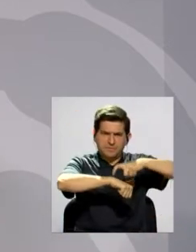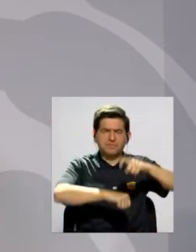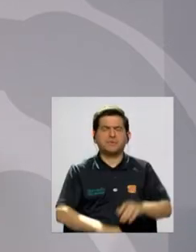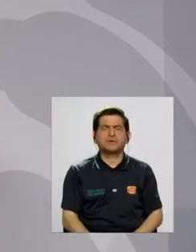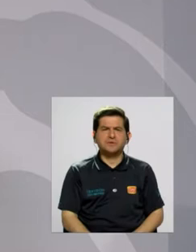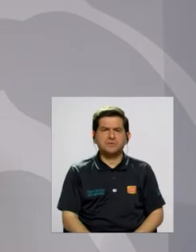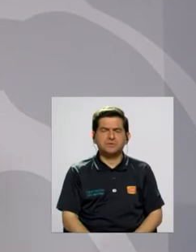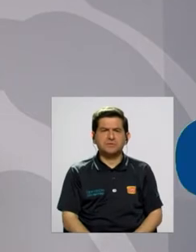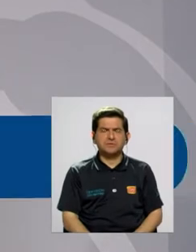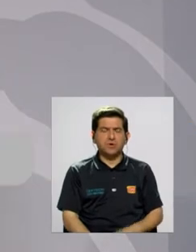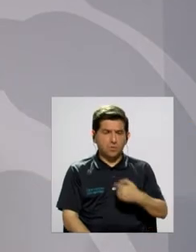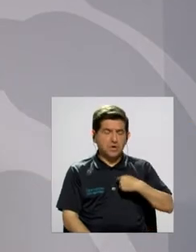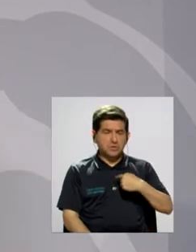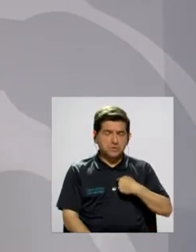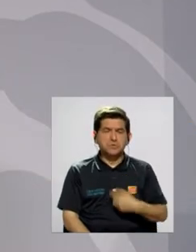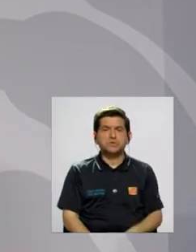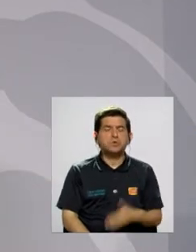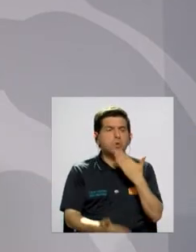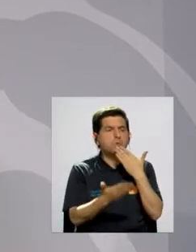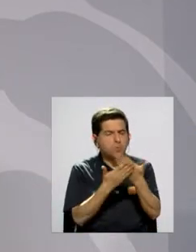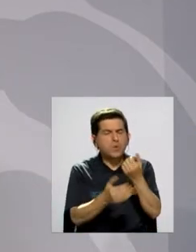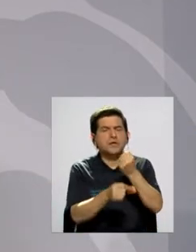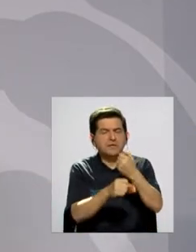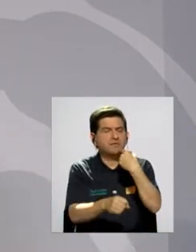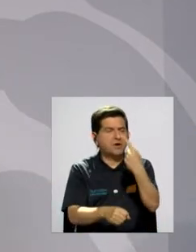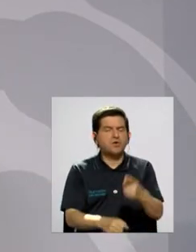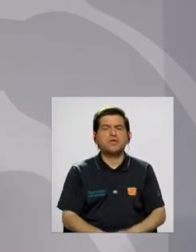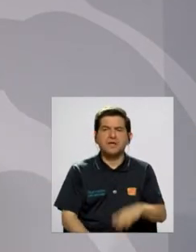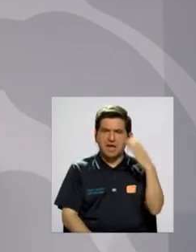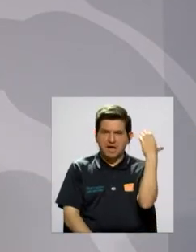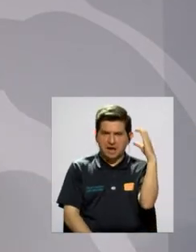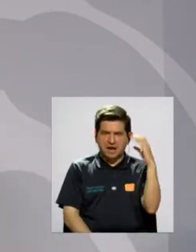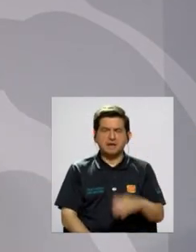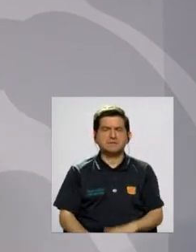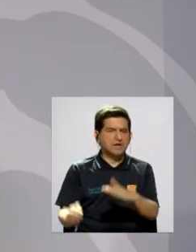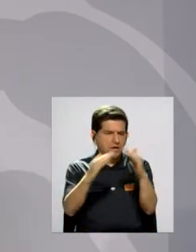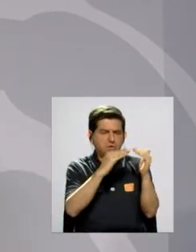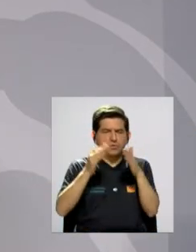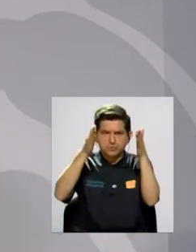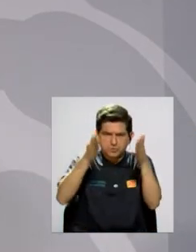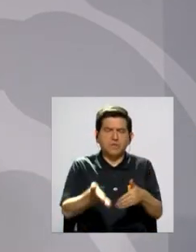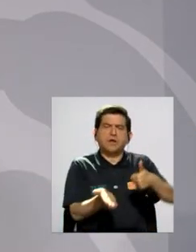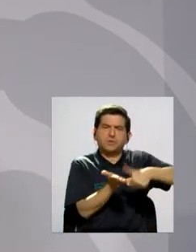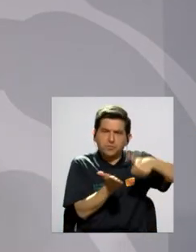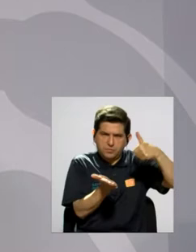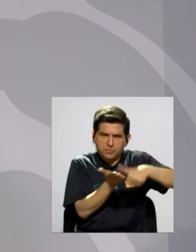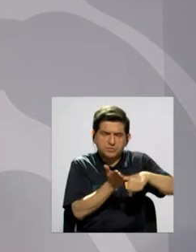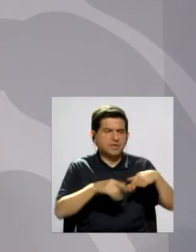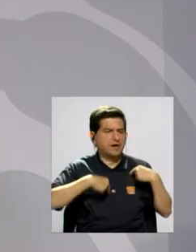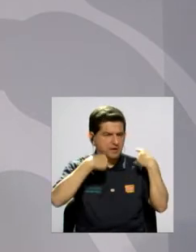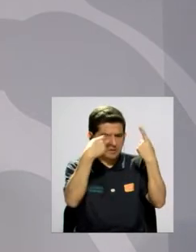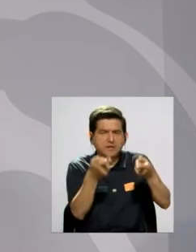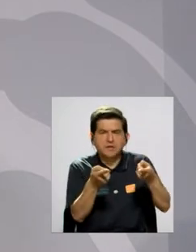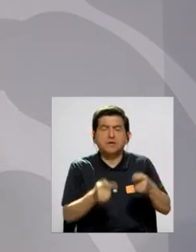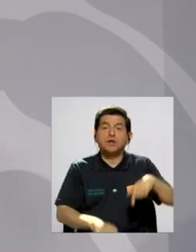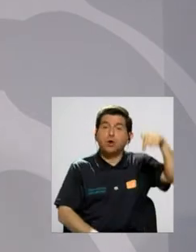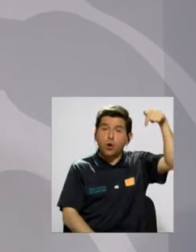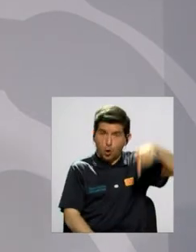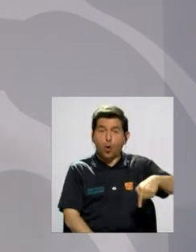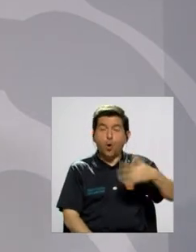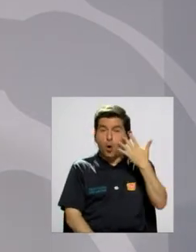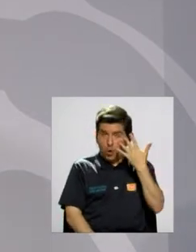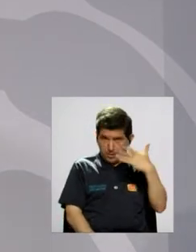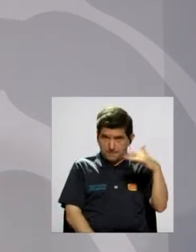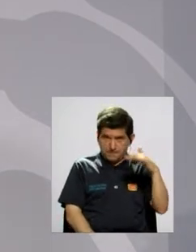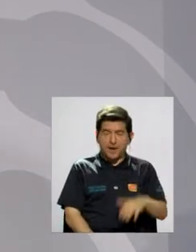reconocía esa buena labor que se hizo en Cartago desde la ciudadanía por ir a votar y acudir a las urnas, hoy parece